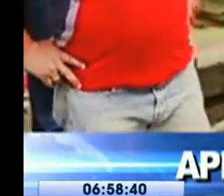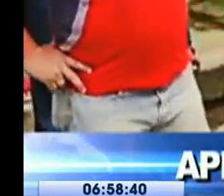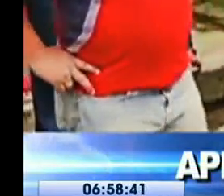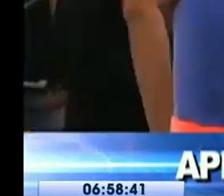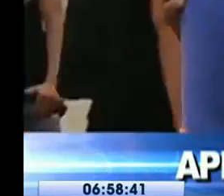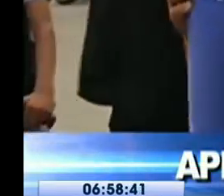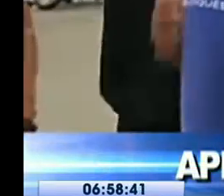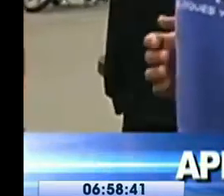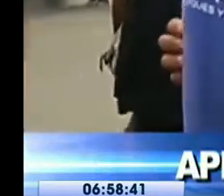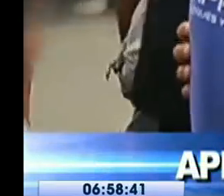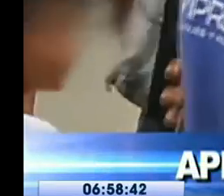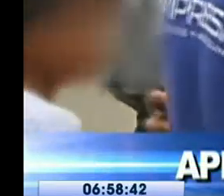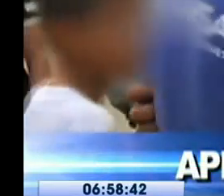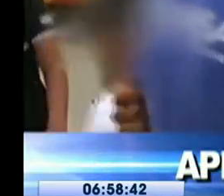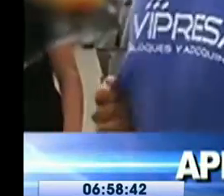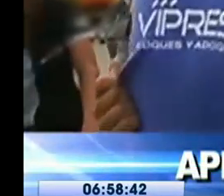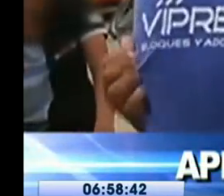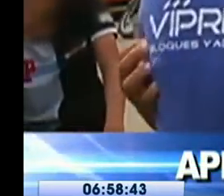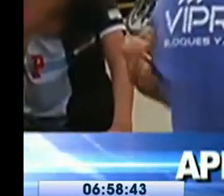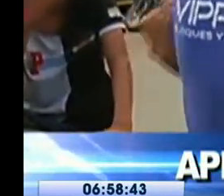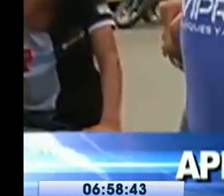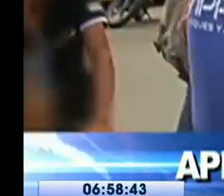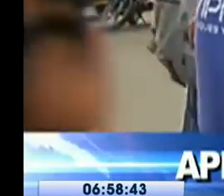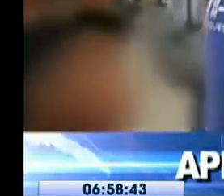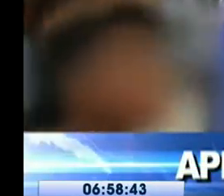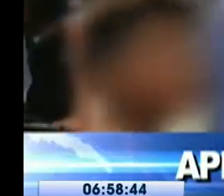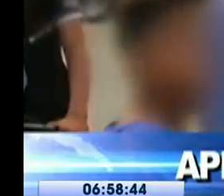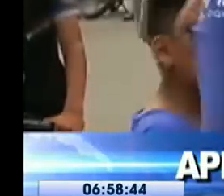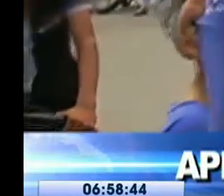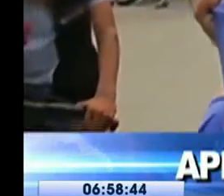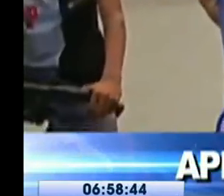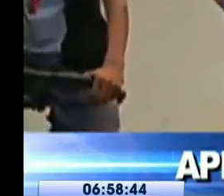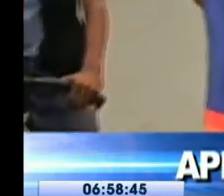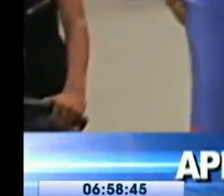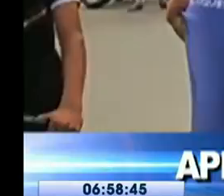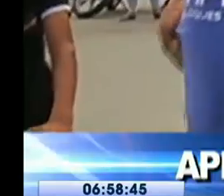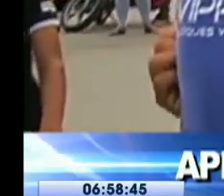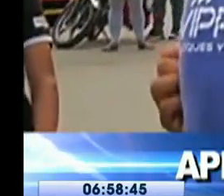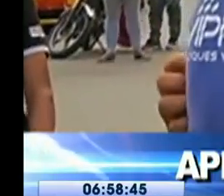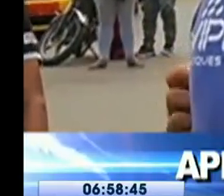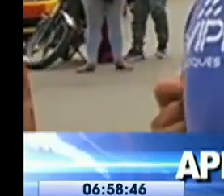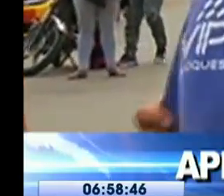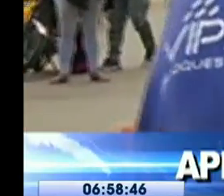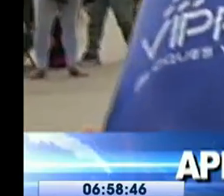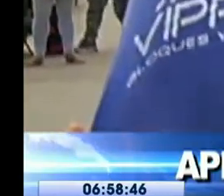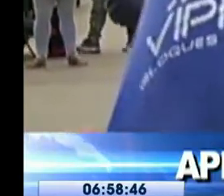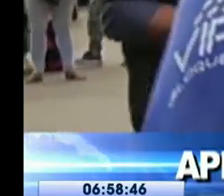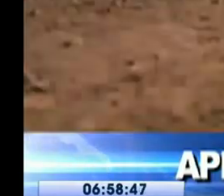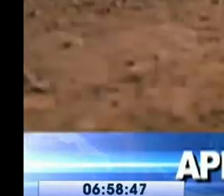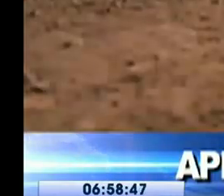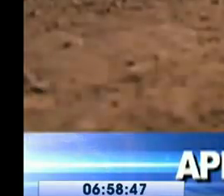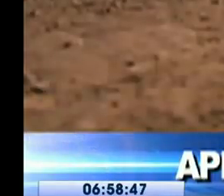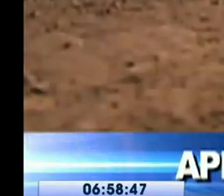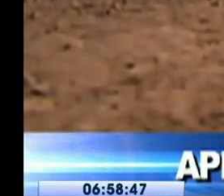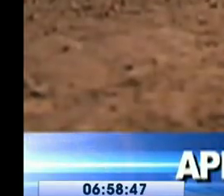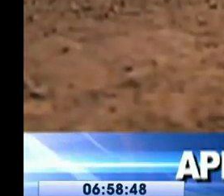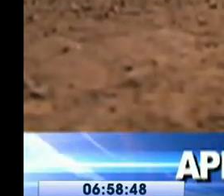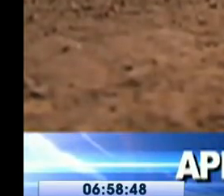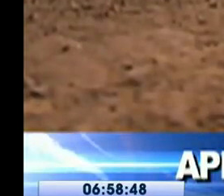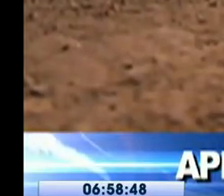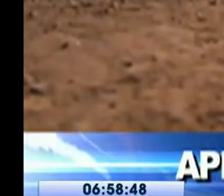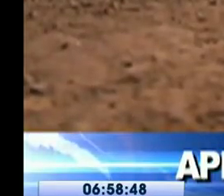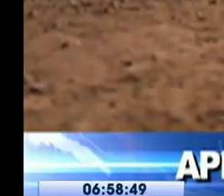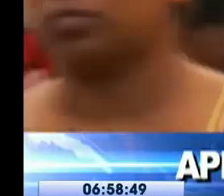Ciudadano murió al ser aplastado por un vehículo pesado mientras realizaba trabajos de reparación. El hecho ocurrió